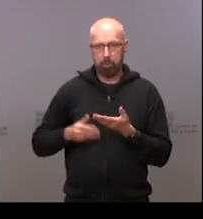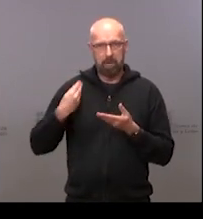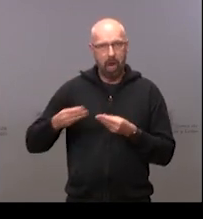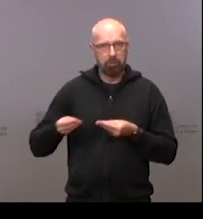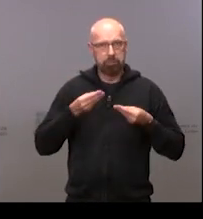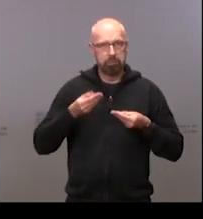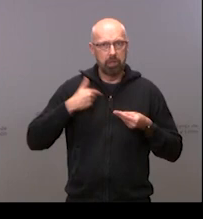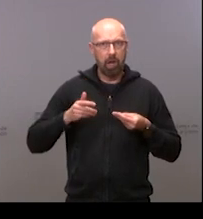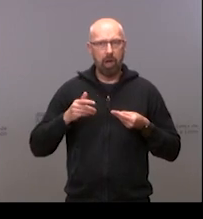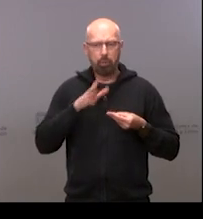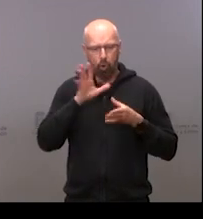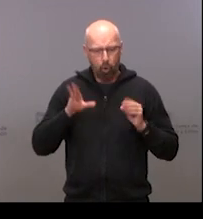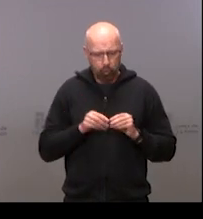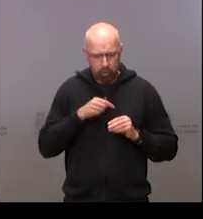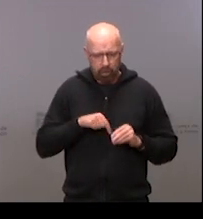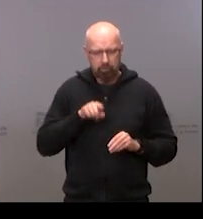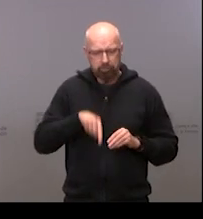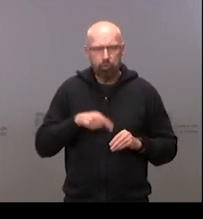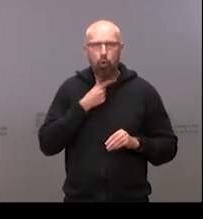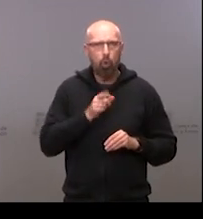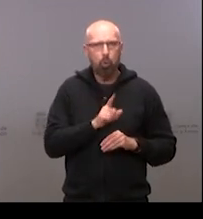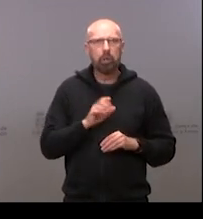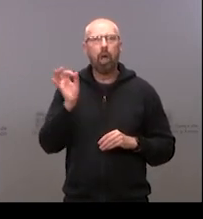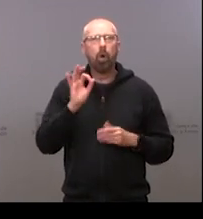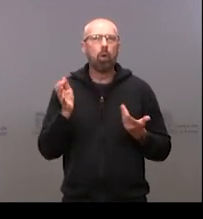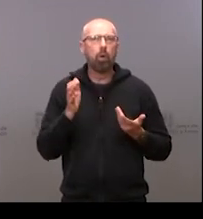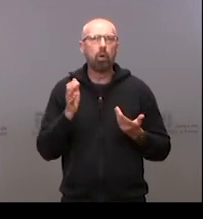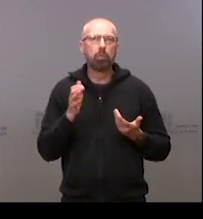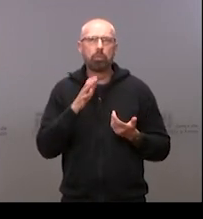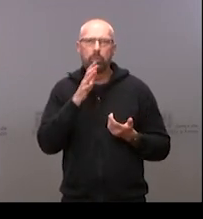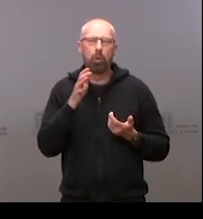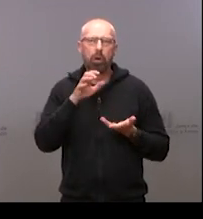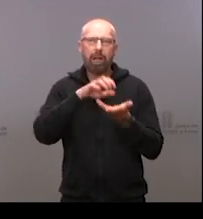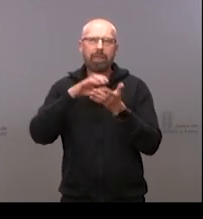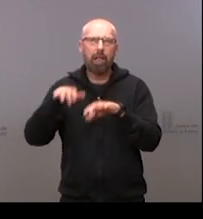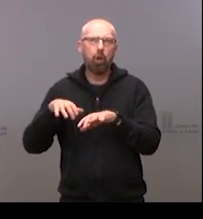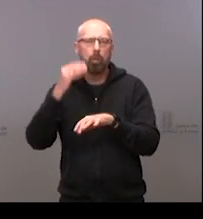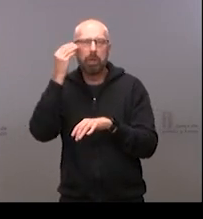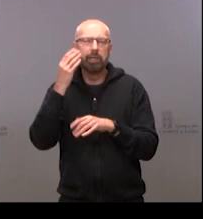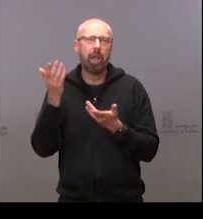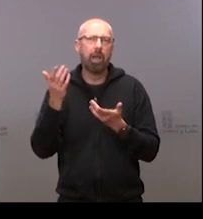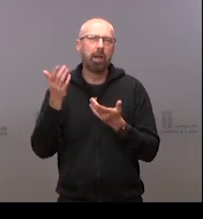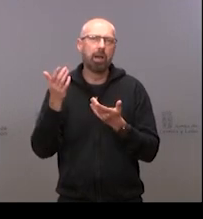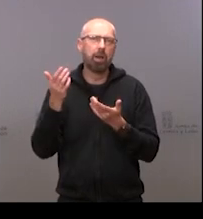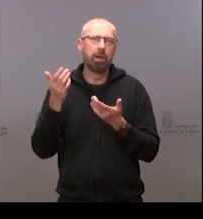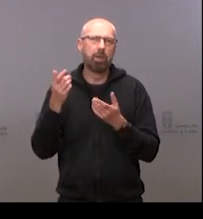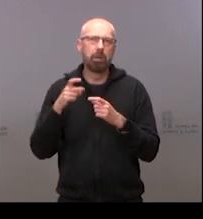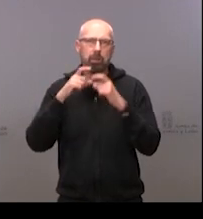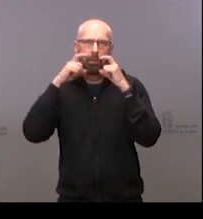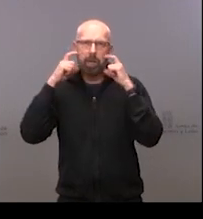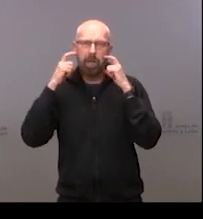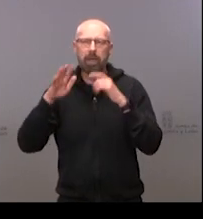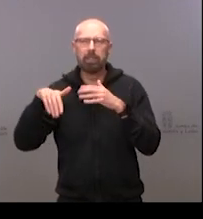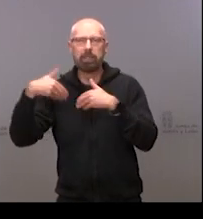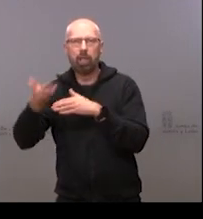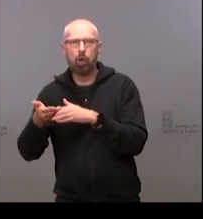esas conclusiones o bajo qué criterio castilla y león considera más útil ponerse la mascarilla en exteriores que